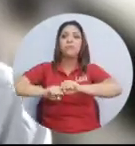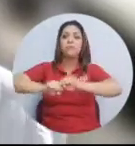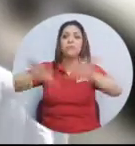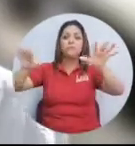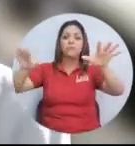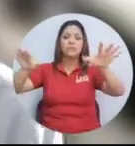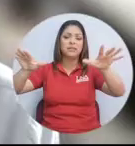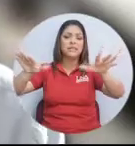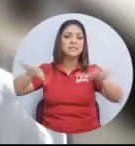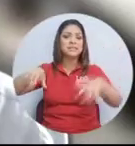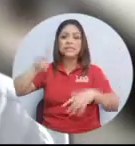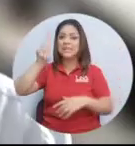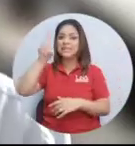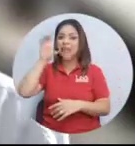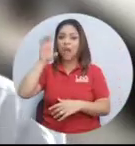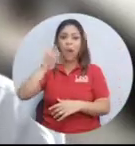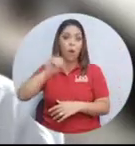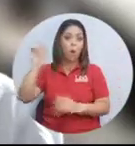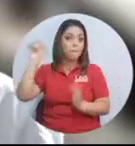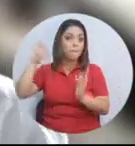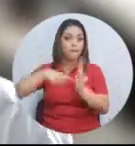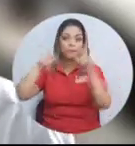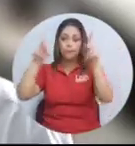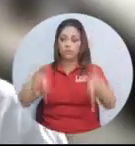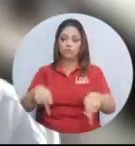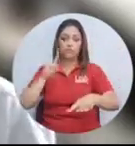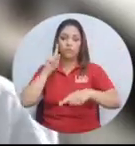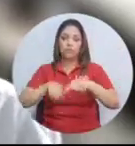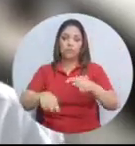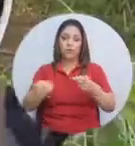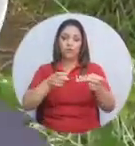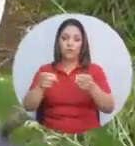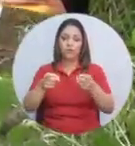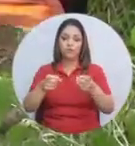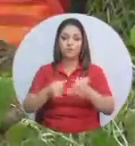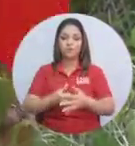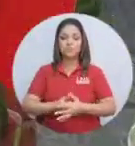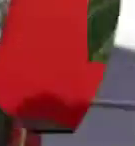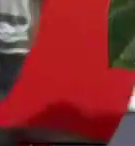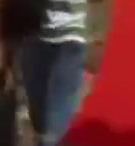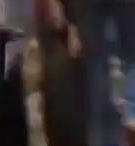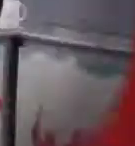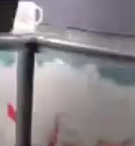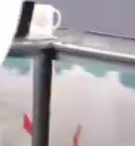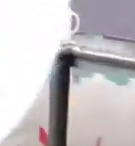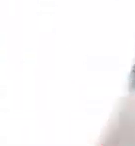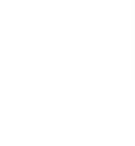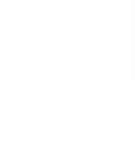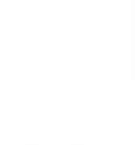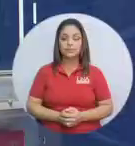hasta cientos o miles de personas, porque no hay un punto en el que se pueda controlar.